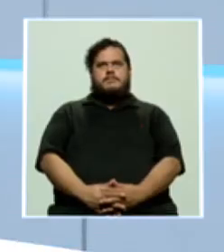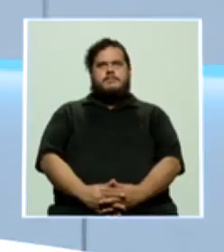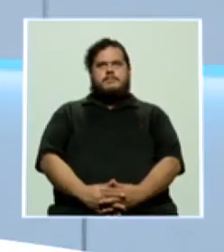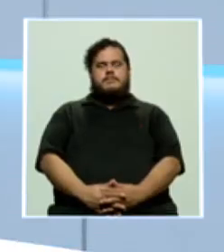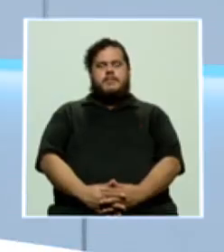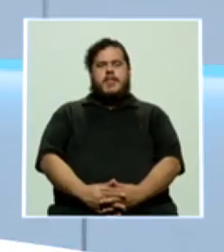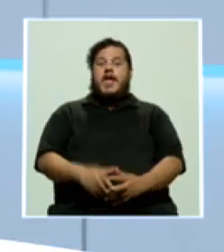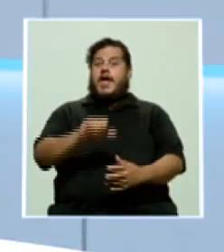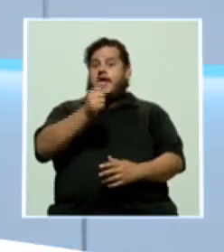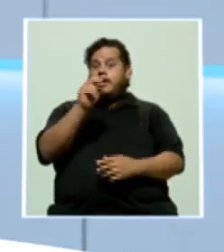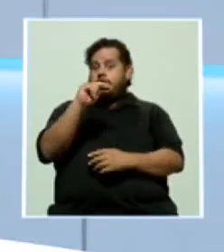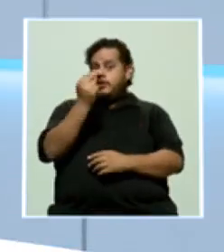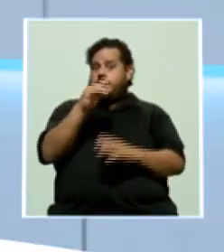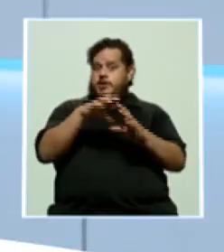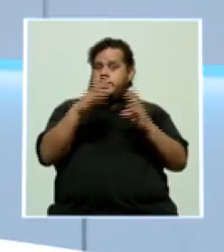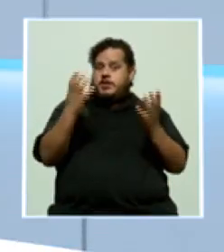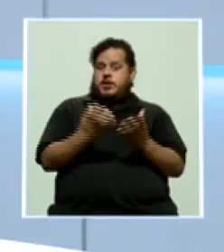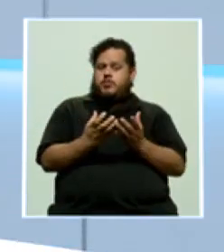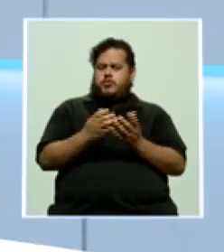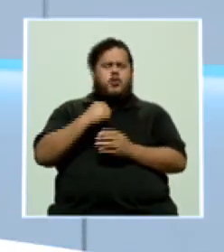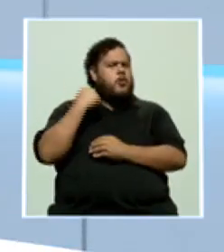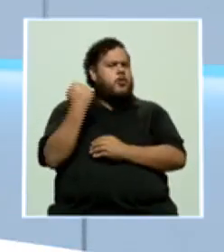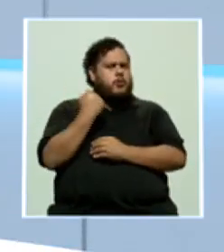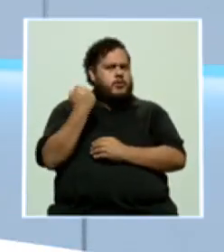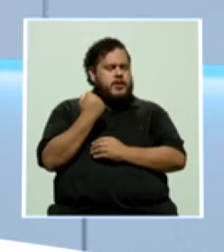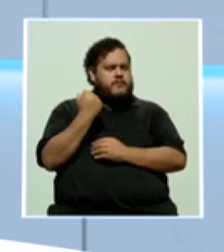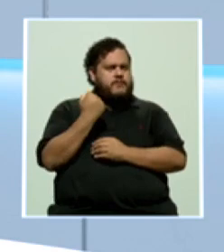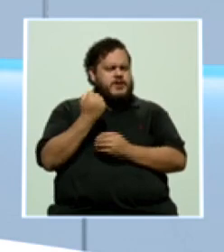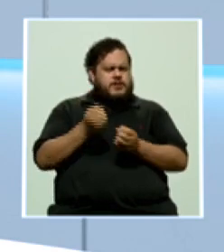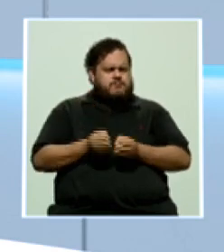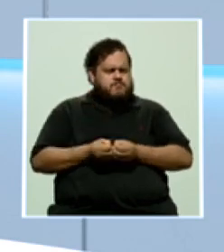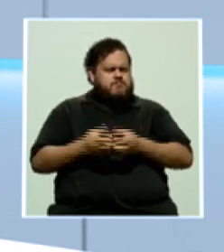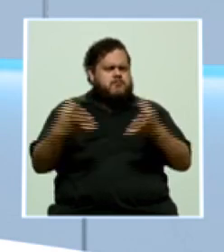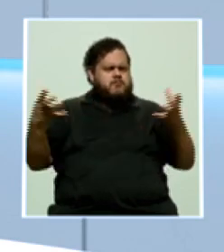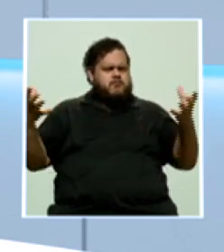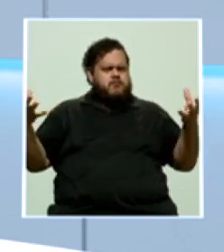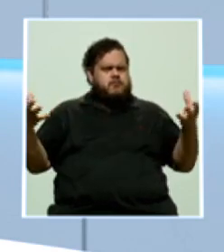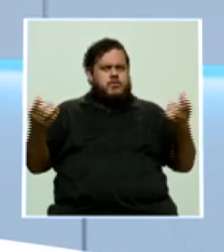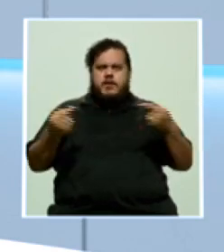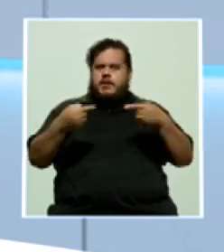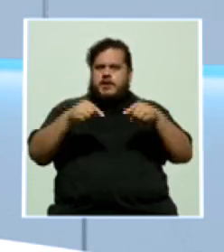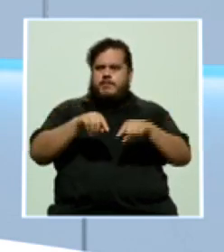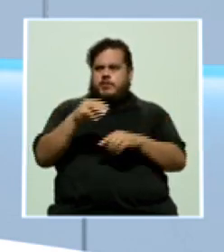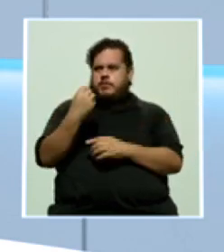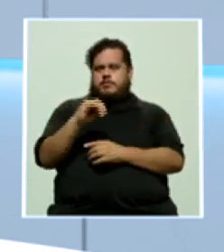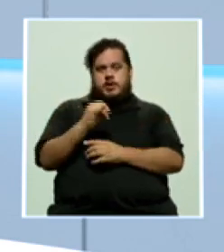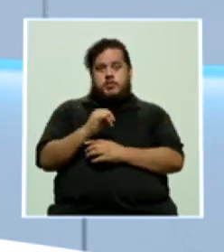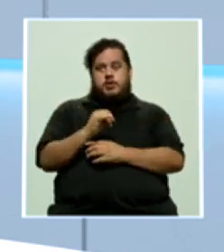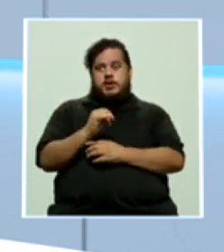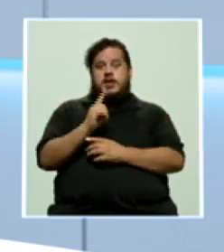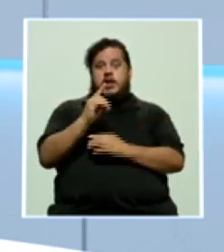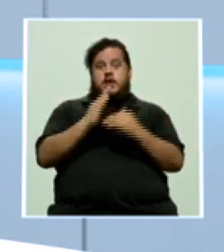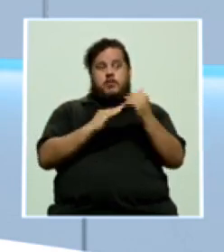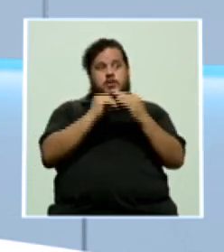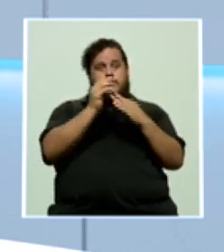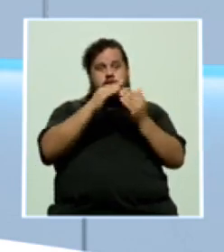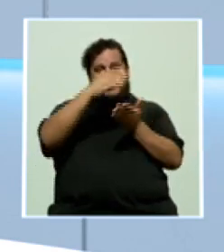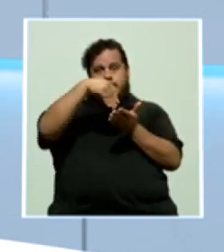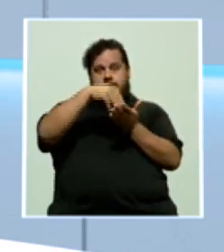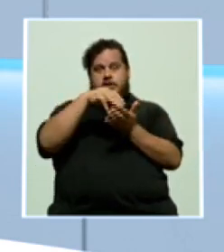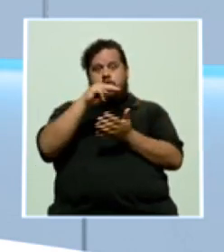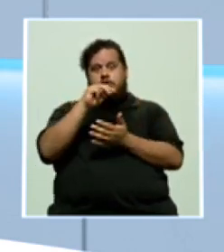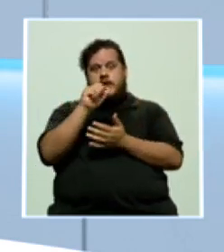Y en otras noticias del mundo, una fuerte explosión ocurrida este miércoles en un edificio del centro de